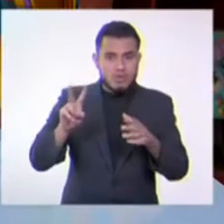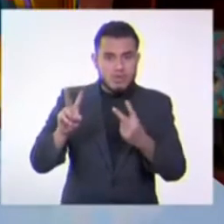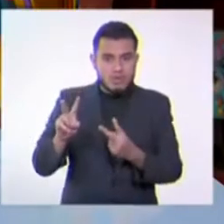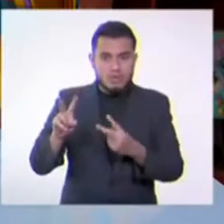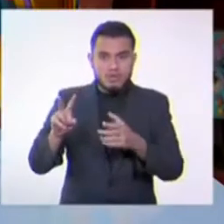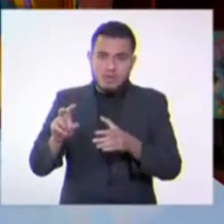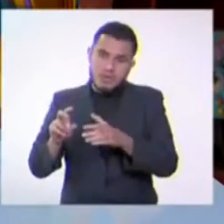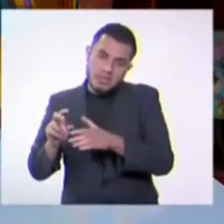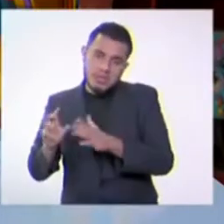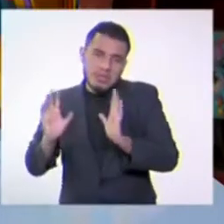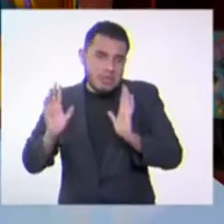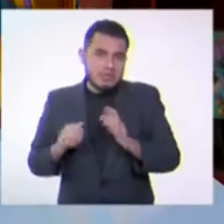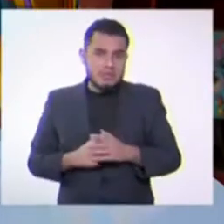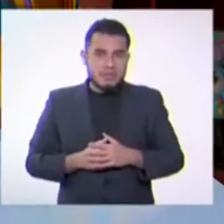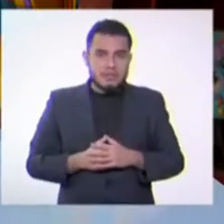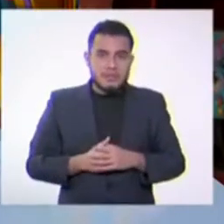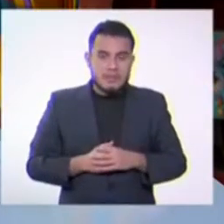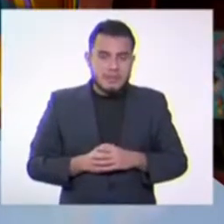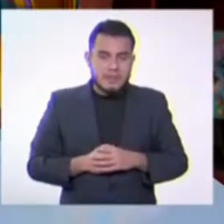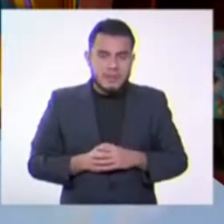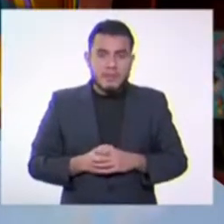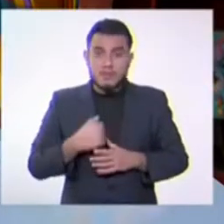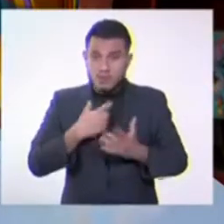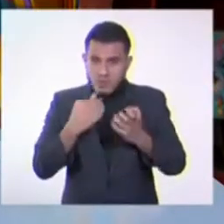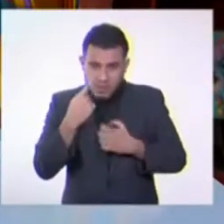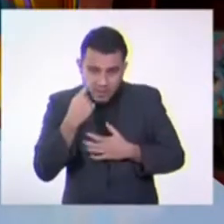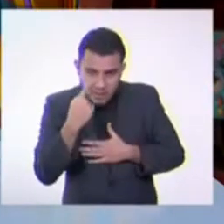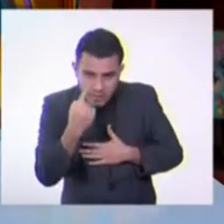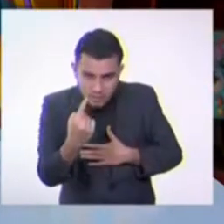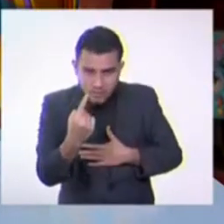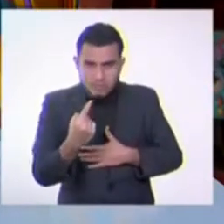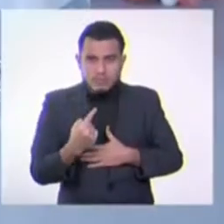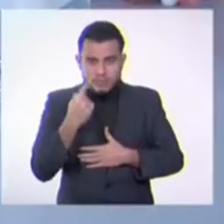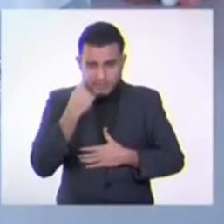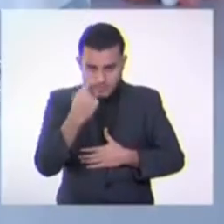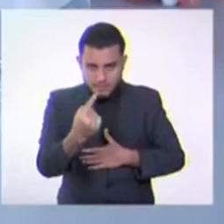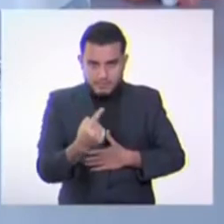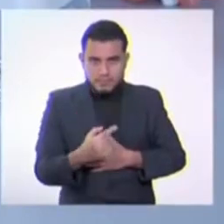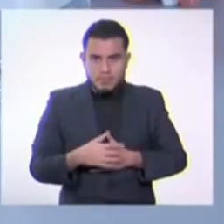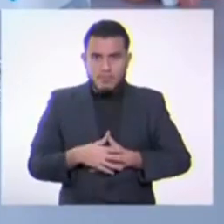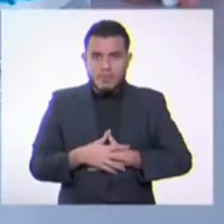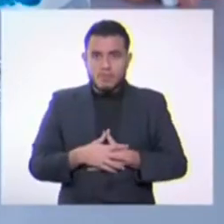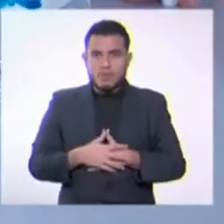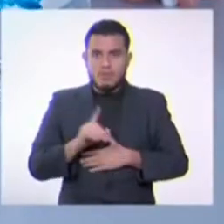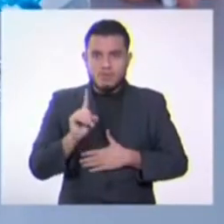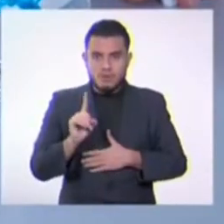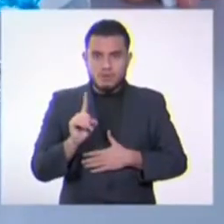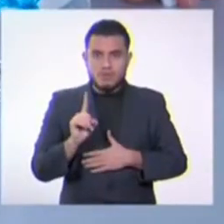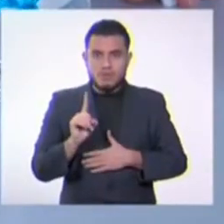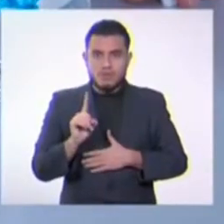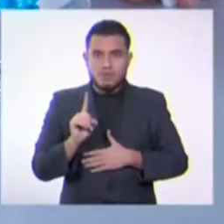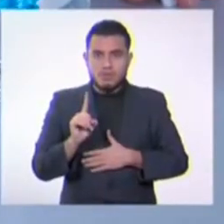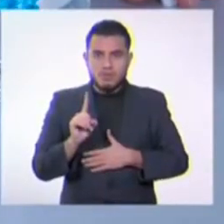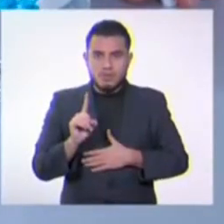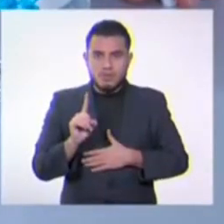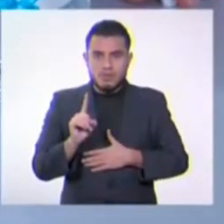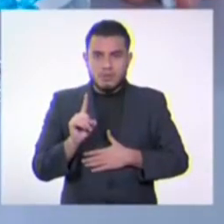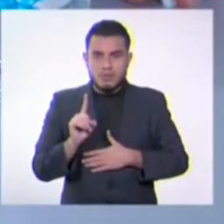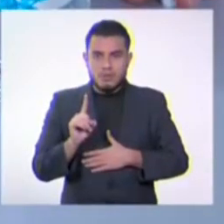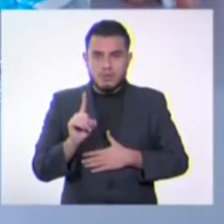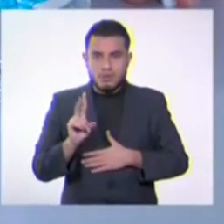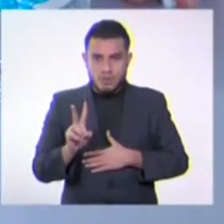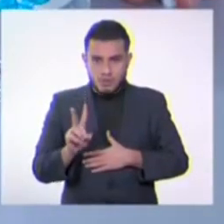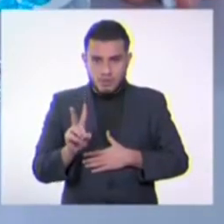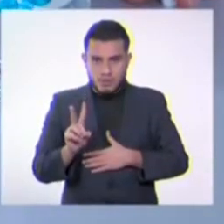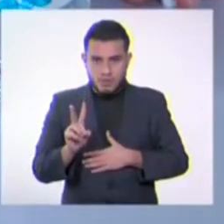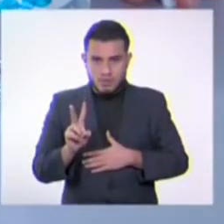y así sucesivamente. Quiero que observes lo que ocurre. Vamos acá con una gota, vamos acá